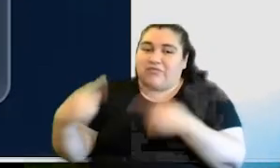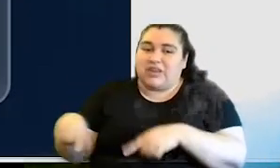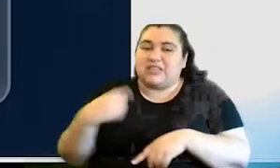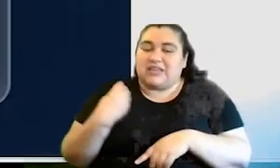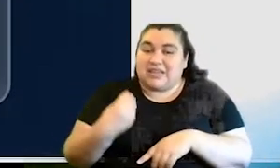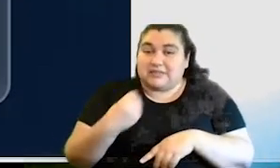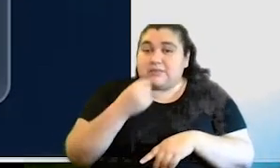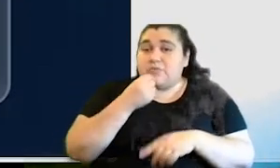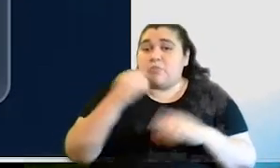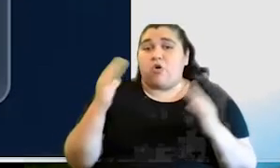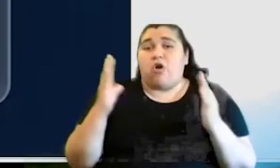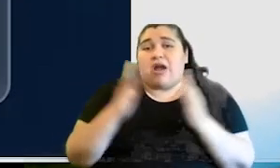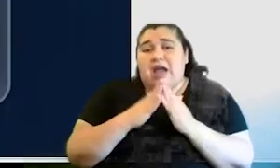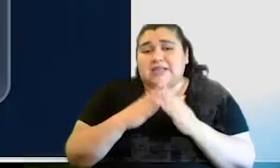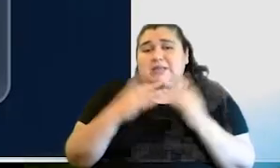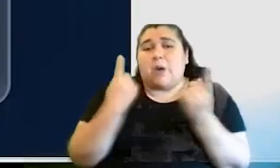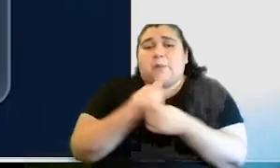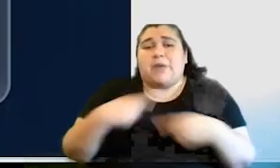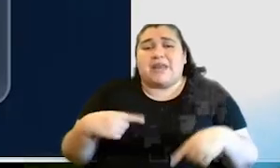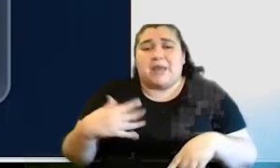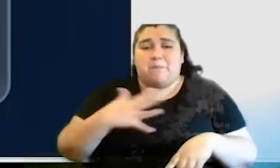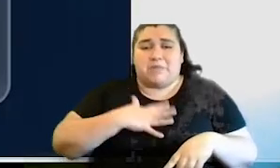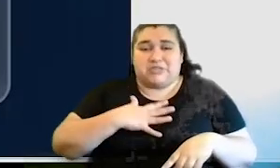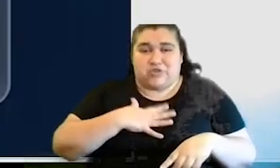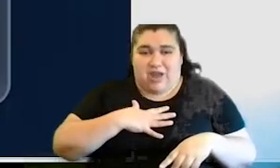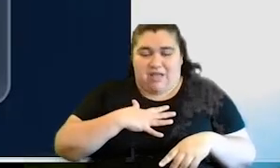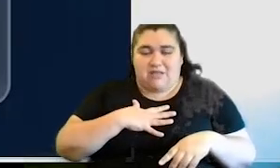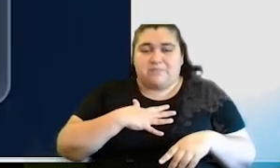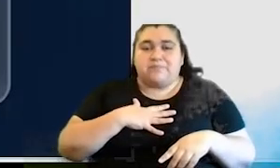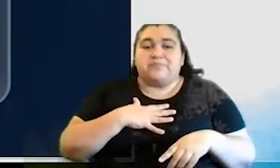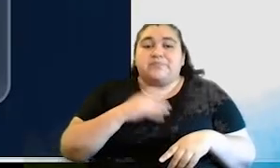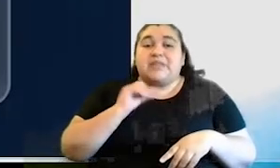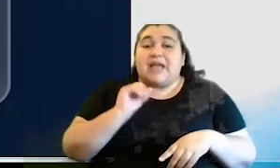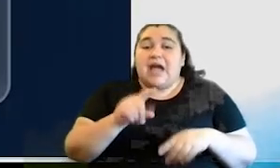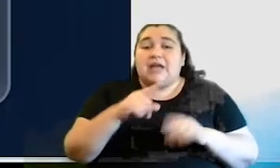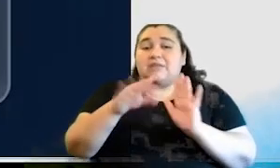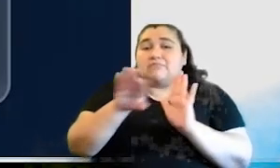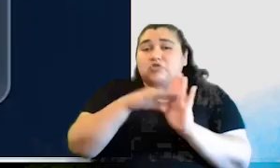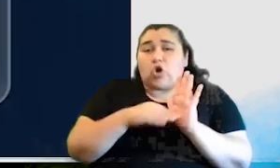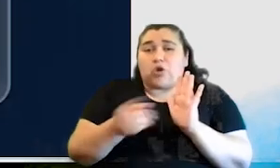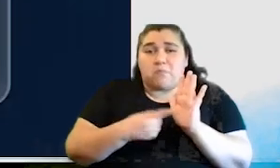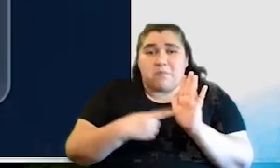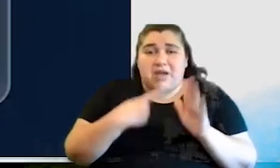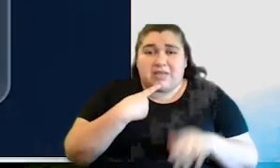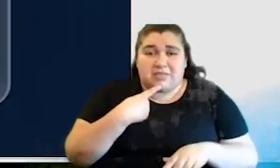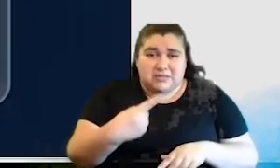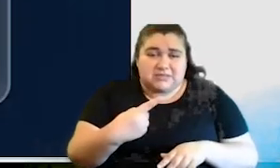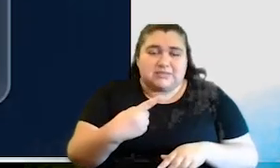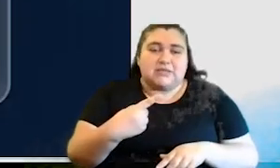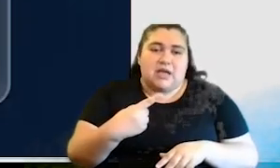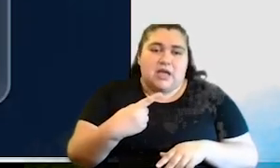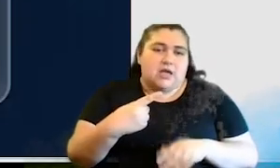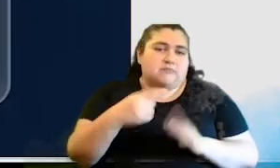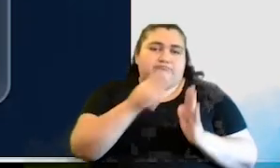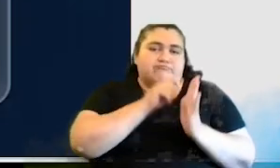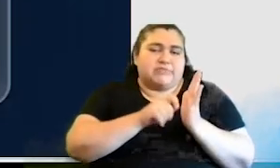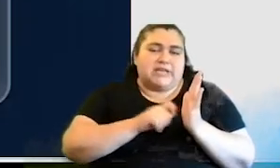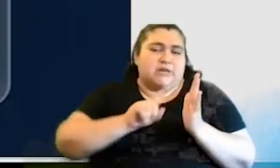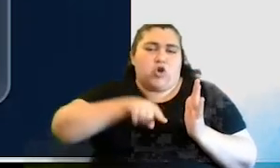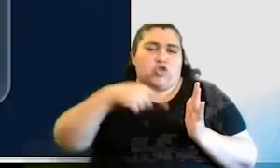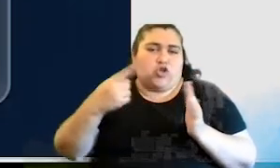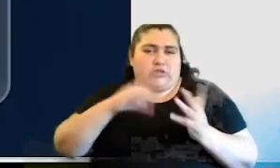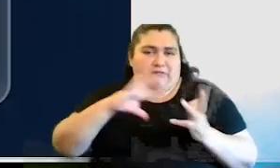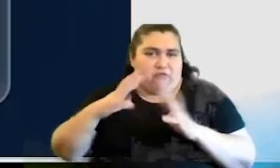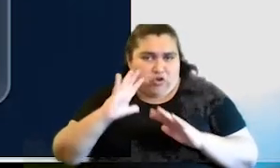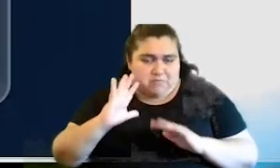la casa habitación para bienes personales, que la terminología de la norma se redactó de otra forma,